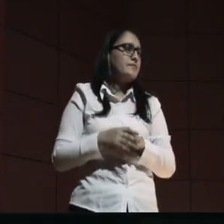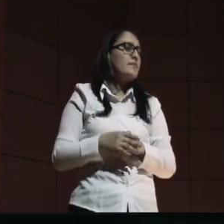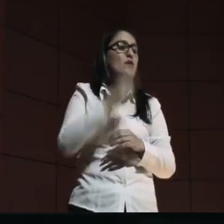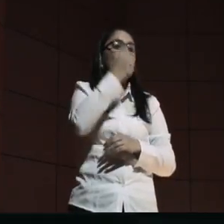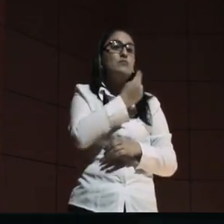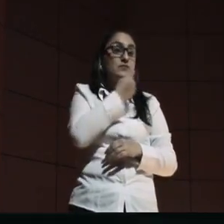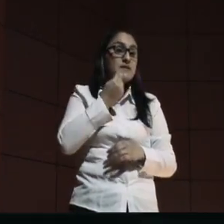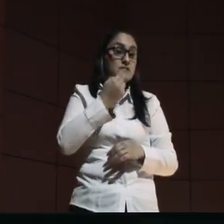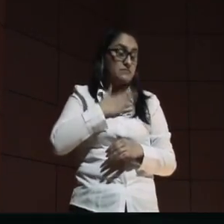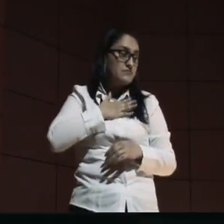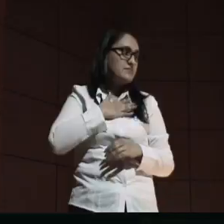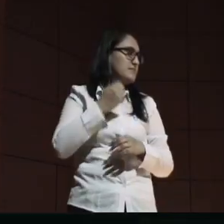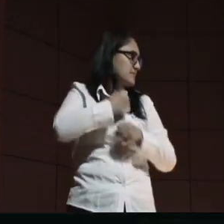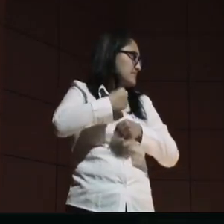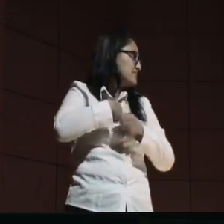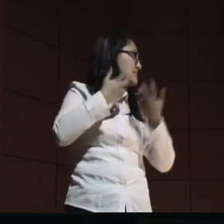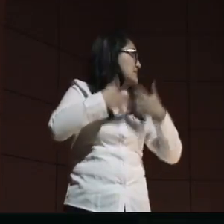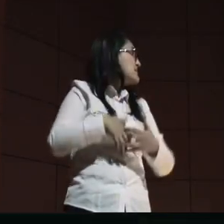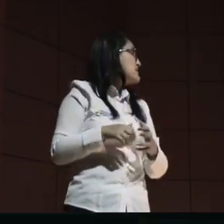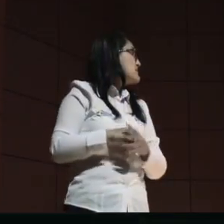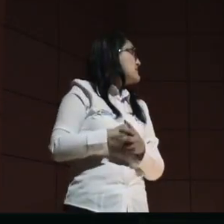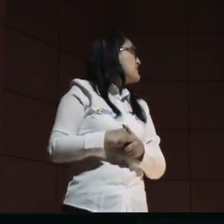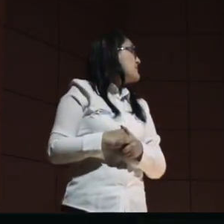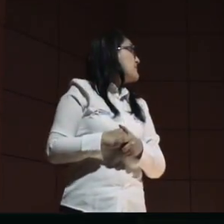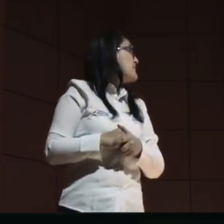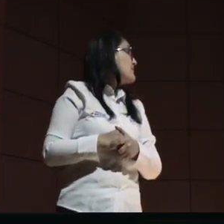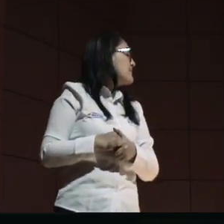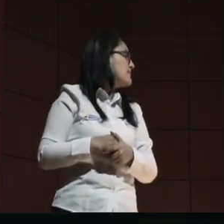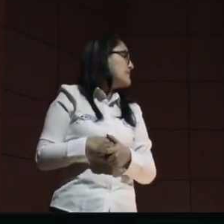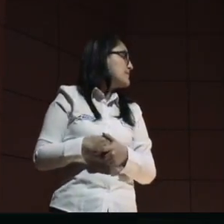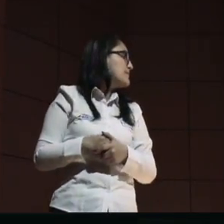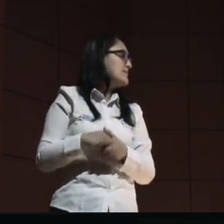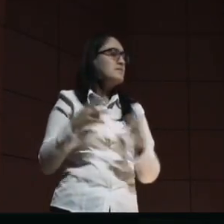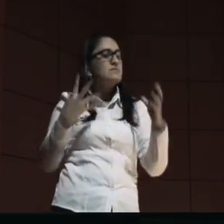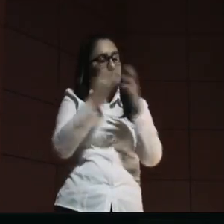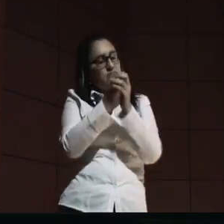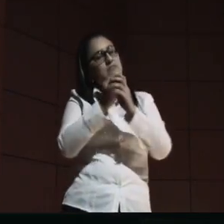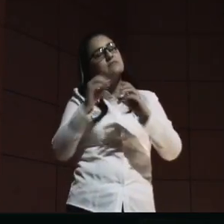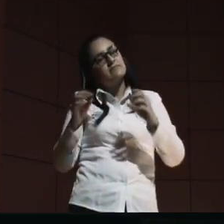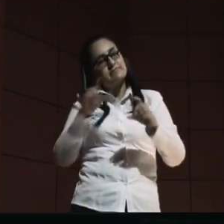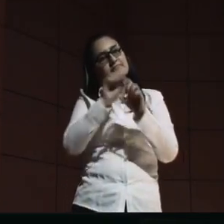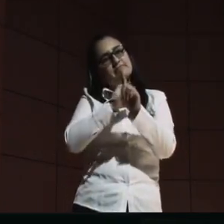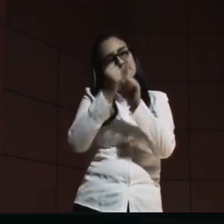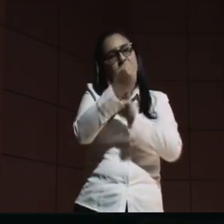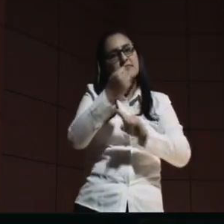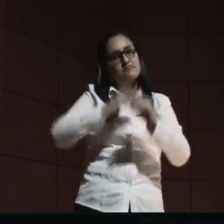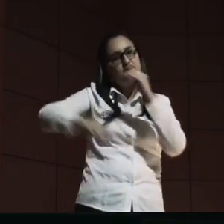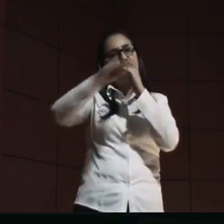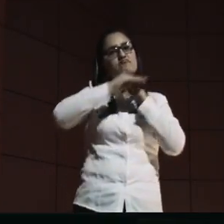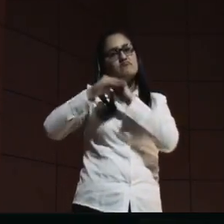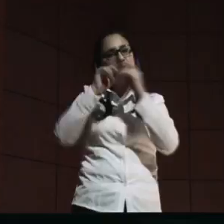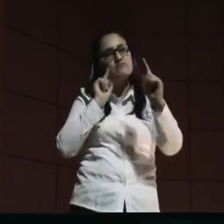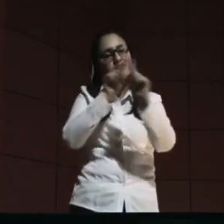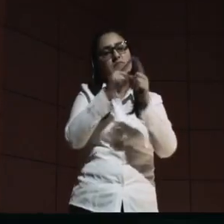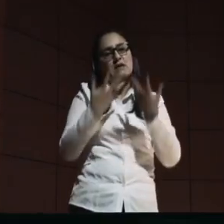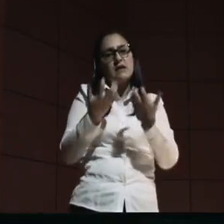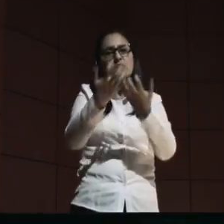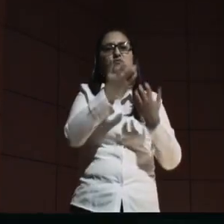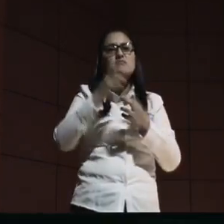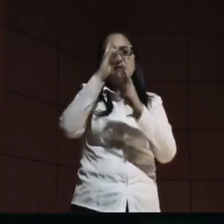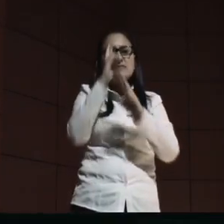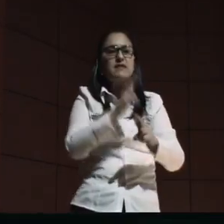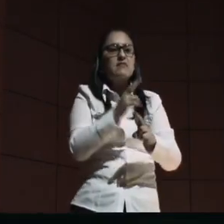Nuestro compromiso es frente a la construcción de sociedades incluyentes e igualitarias. Queremos que se respete las